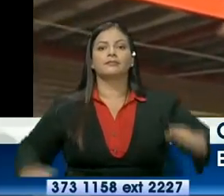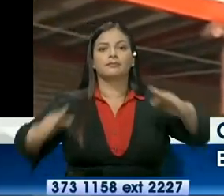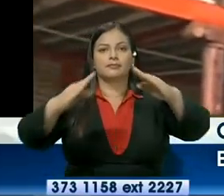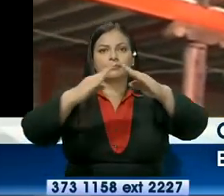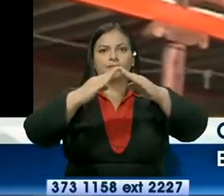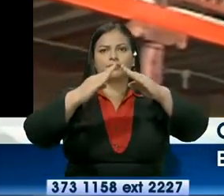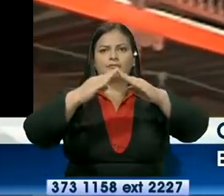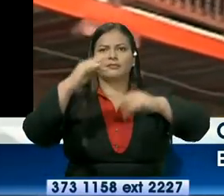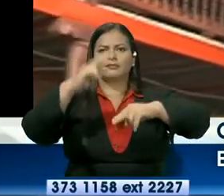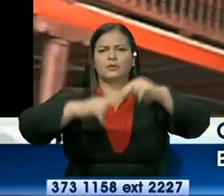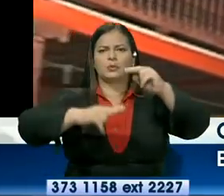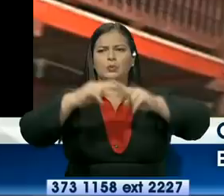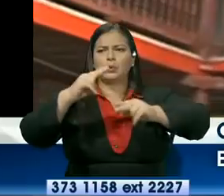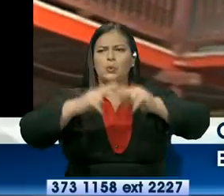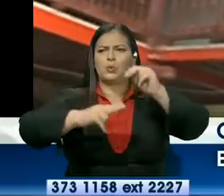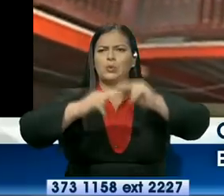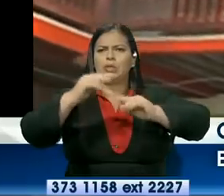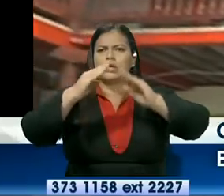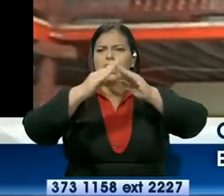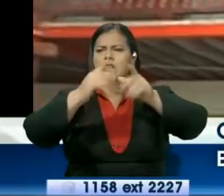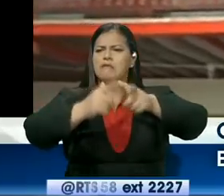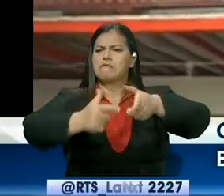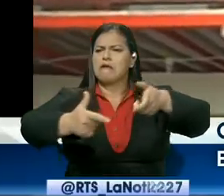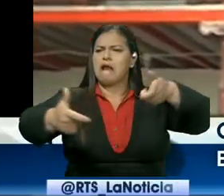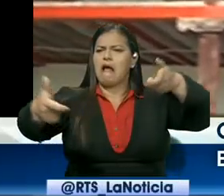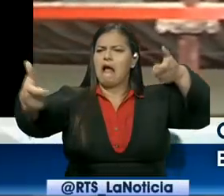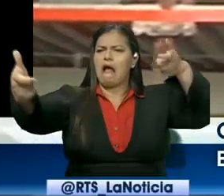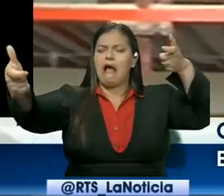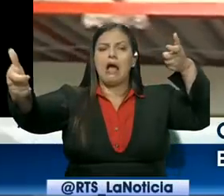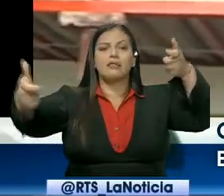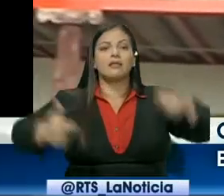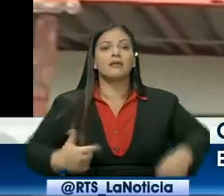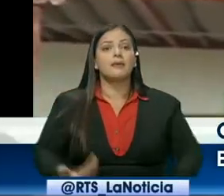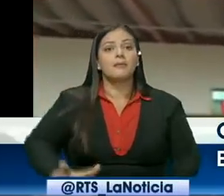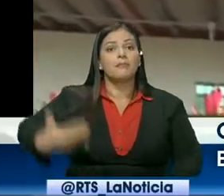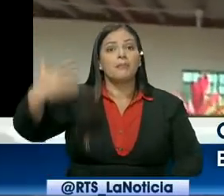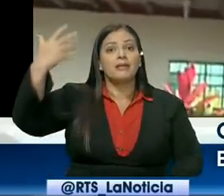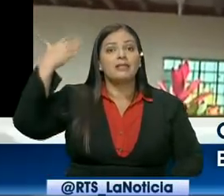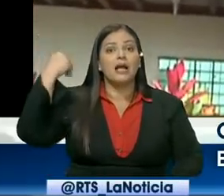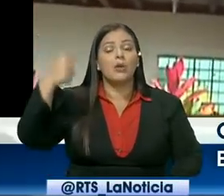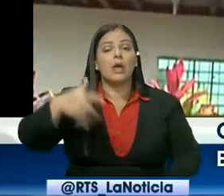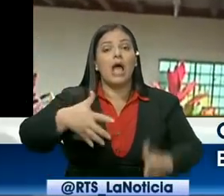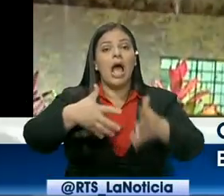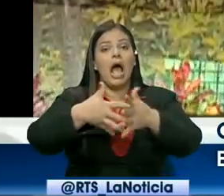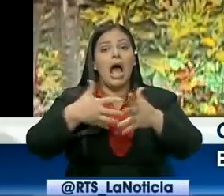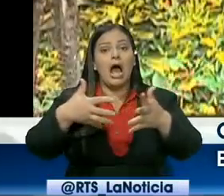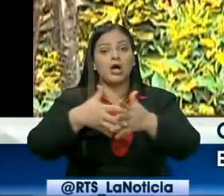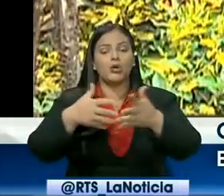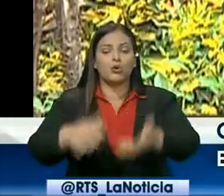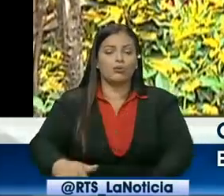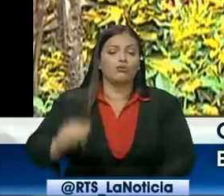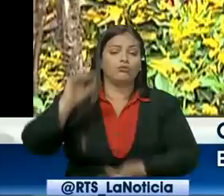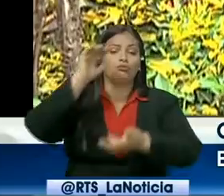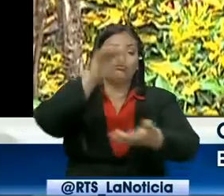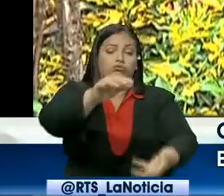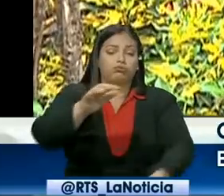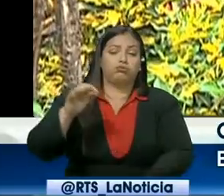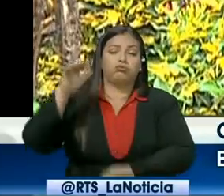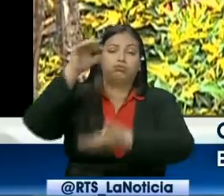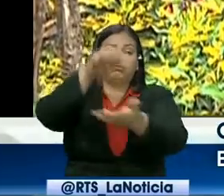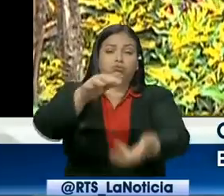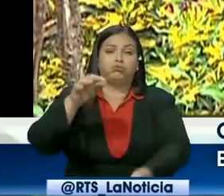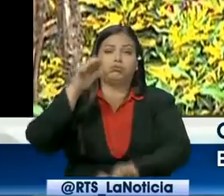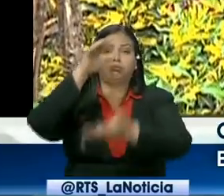en el pasado una apiladora convertida luego en una casa de campo, donde en la actualidad sirve como